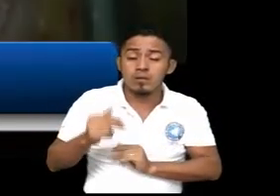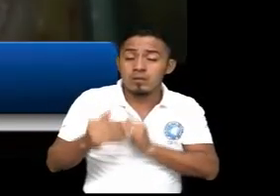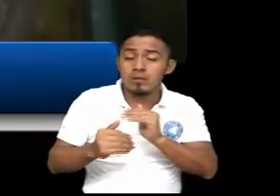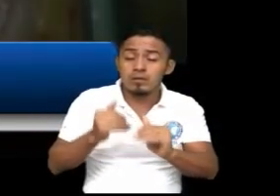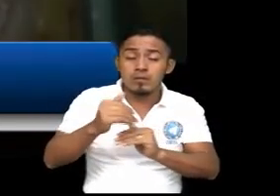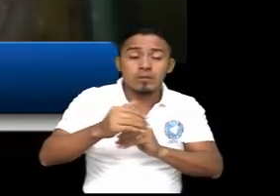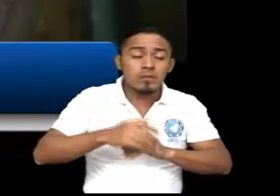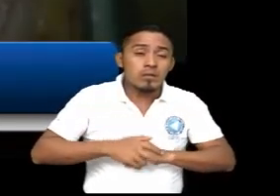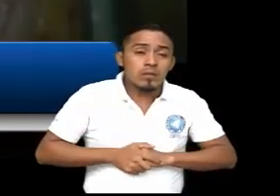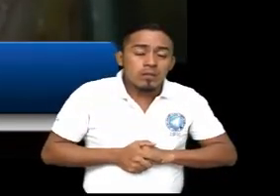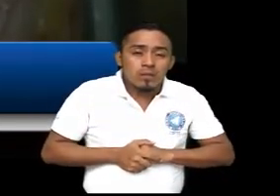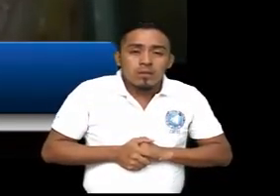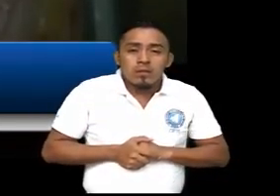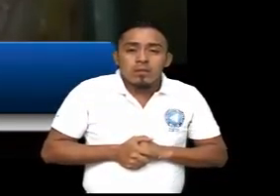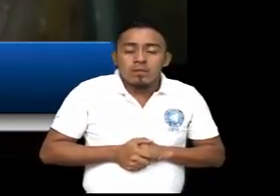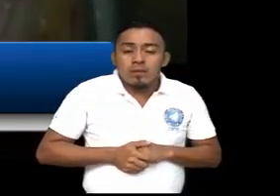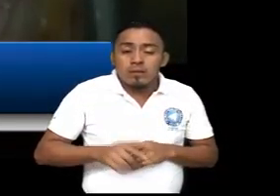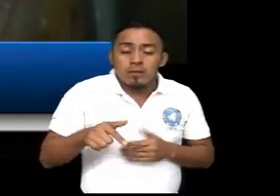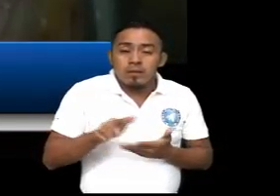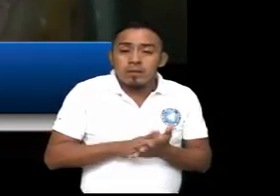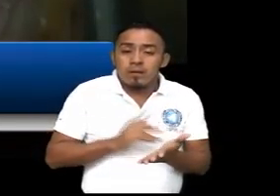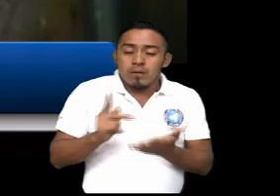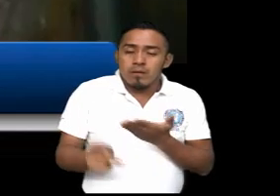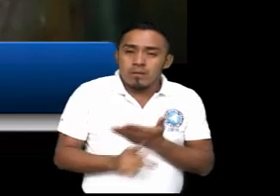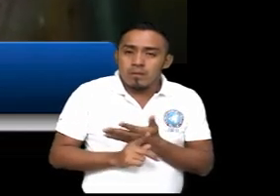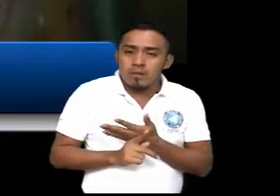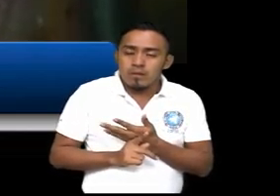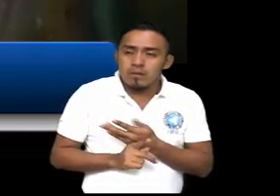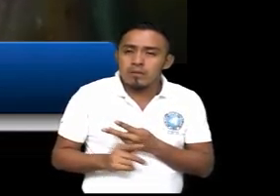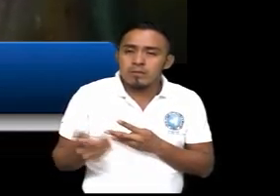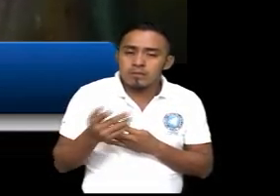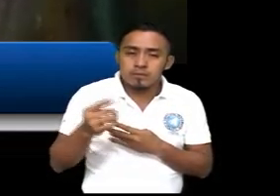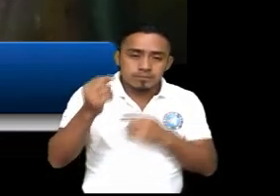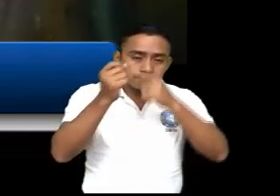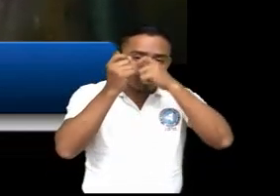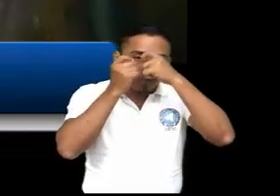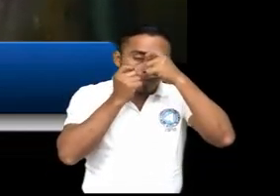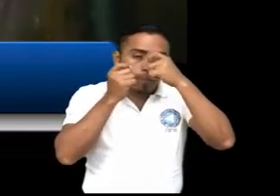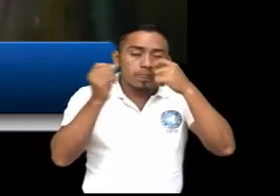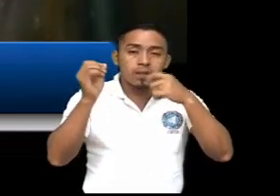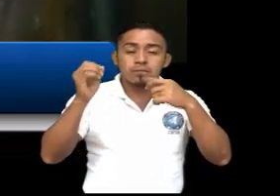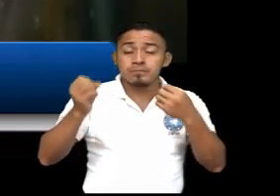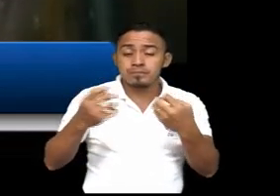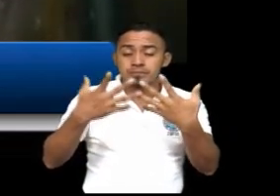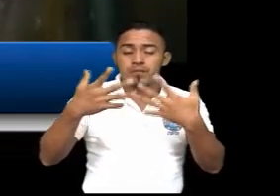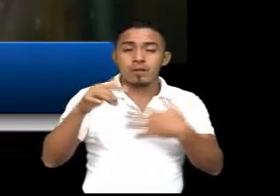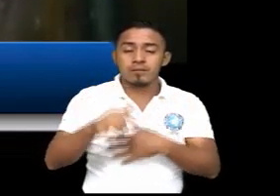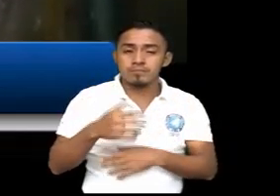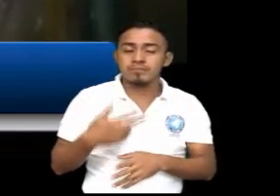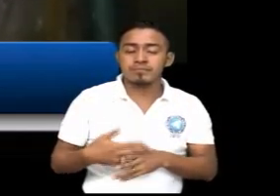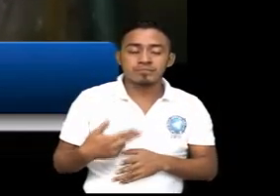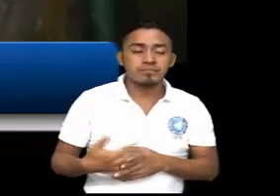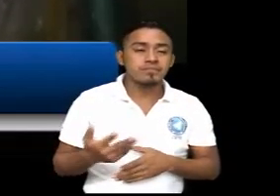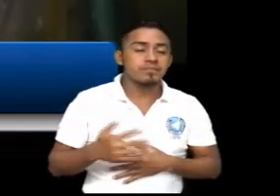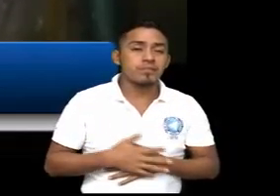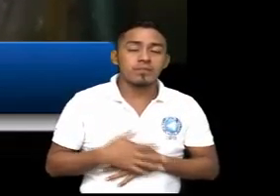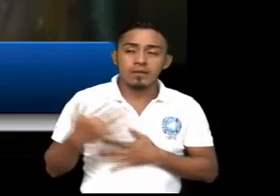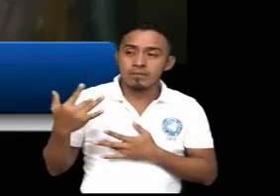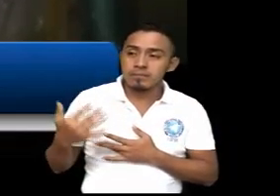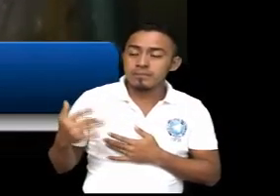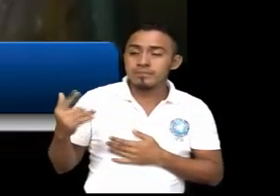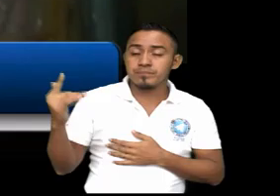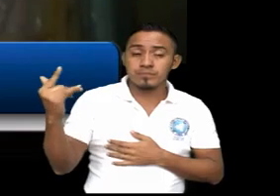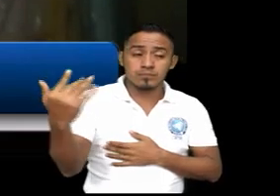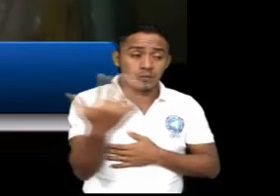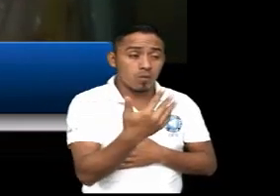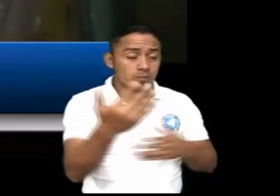ejemplo. Este programa de Misión Milagro, nosotros aquí operamos lo que son todas las cataratas y